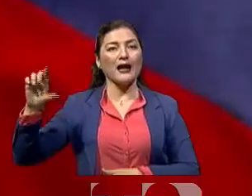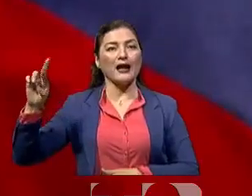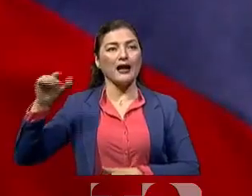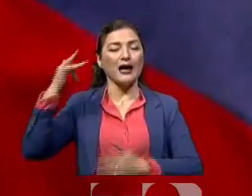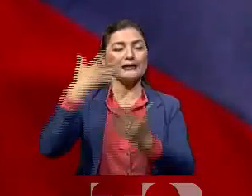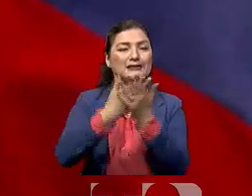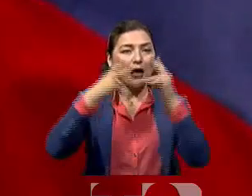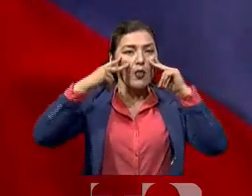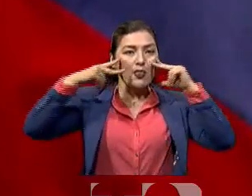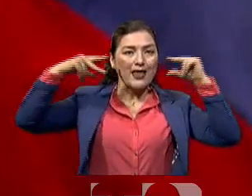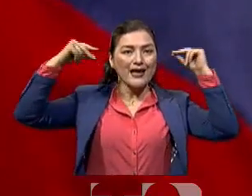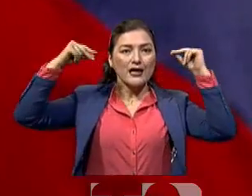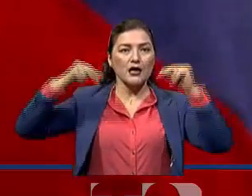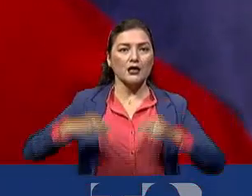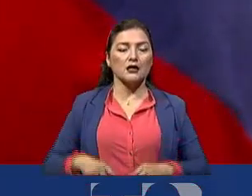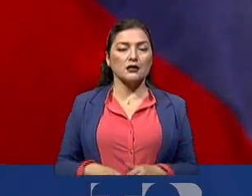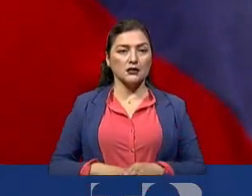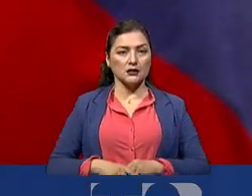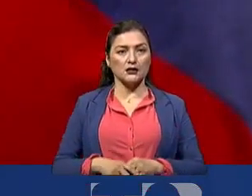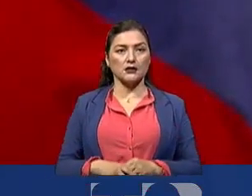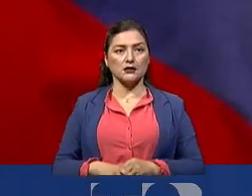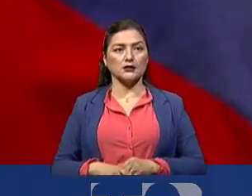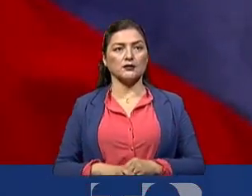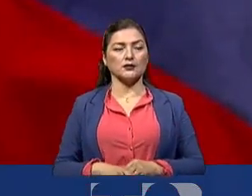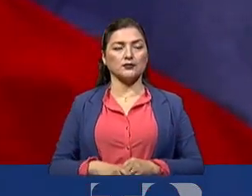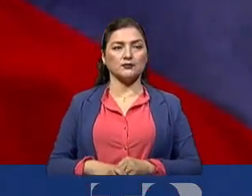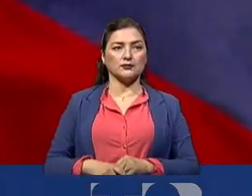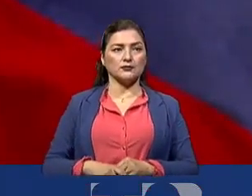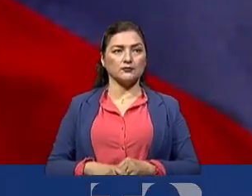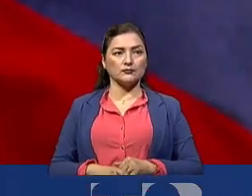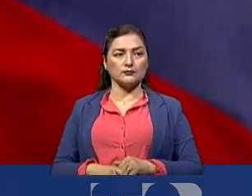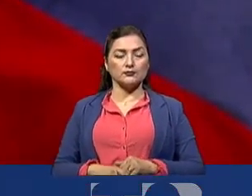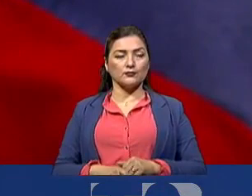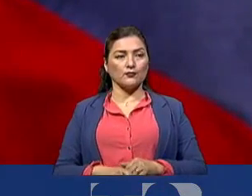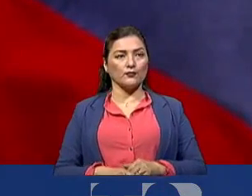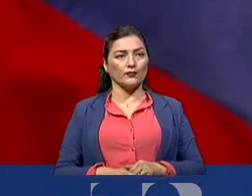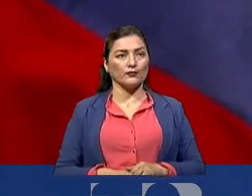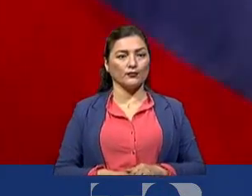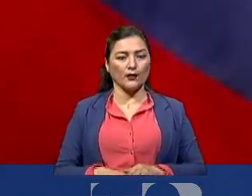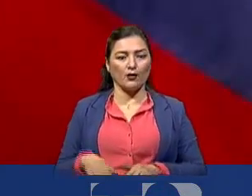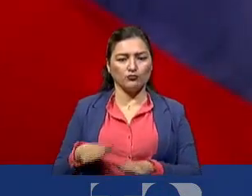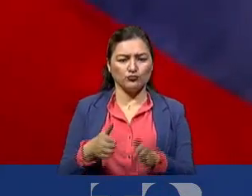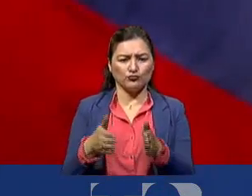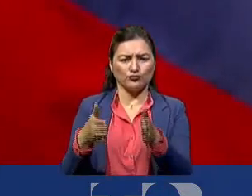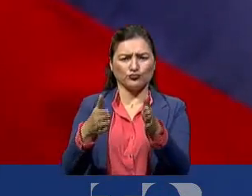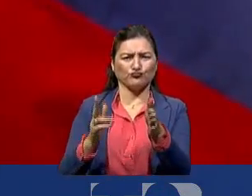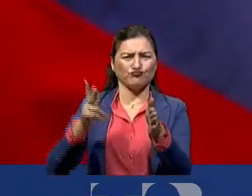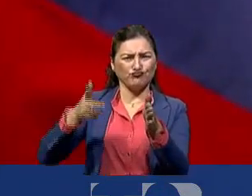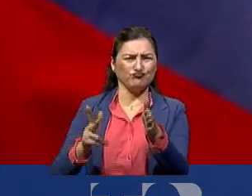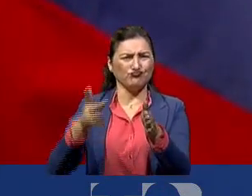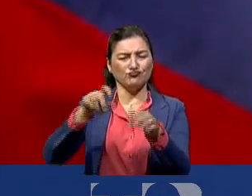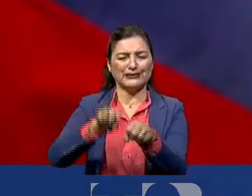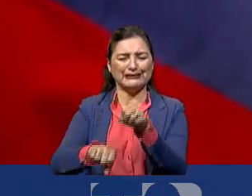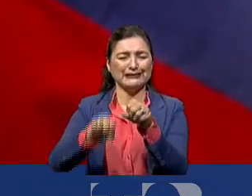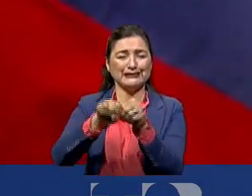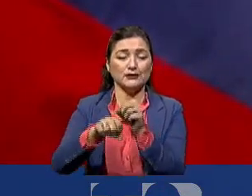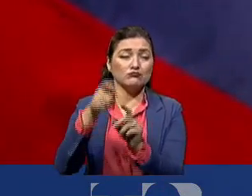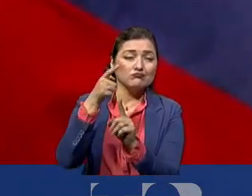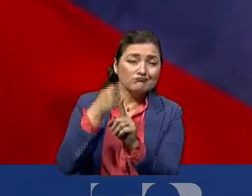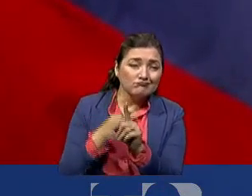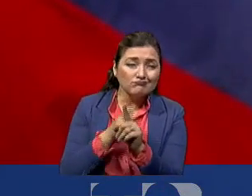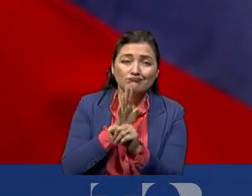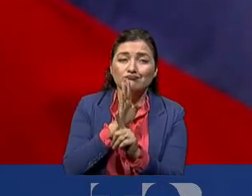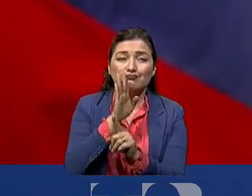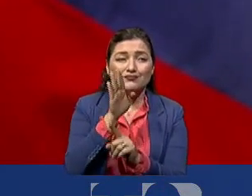vemos que desde su vez en su construcción la estructura del piso ha sufrido varios daños esto ha hecho que cada mes se